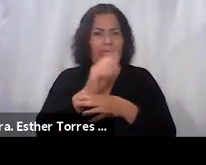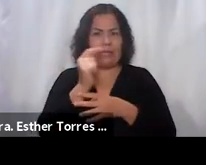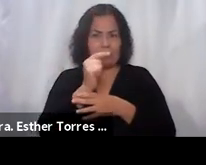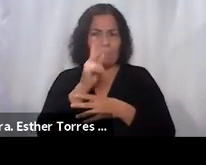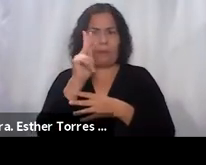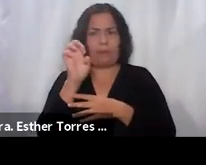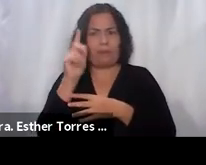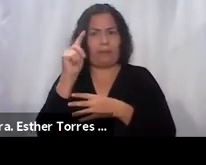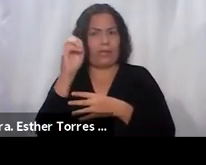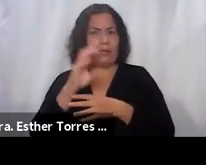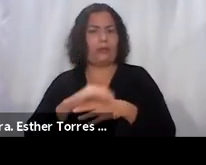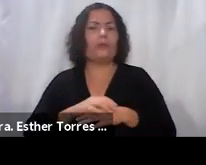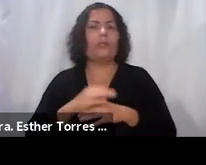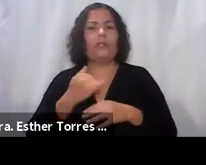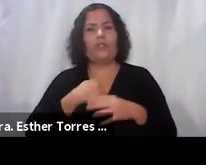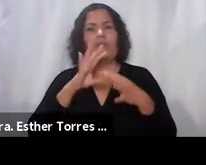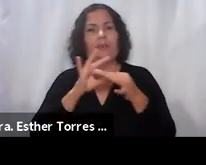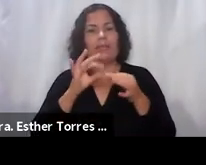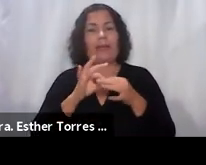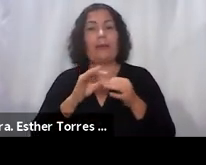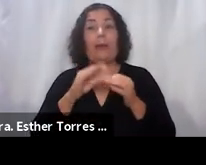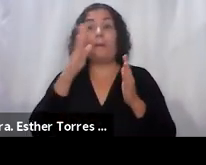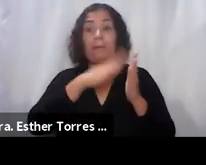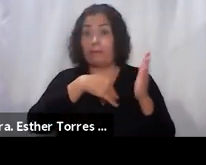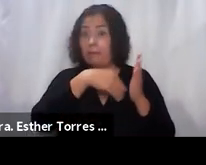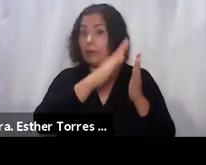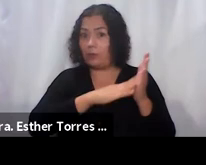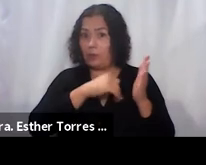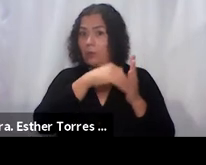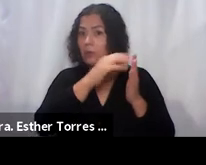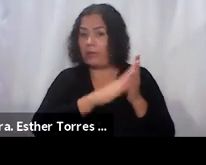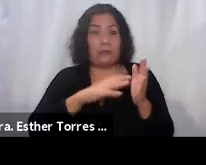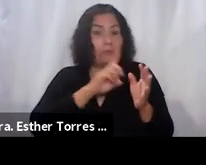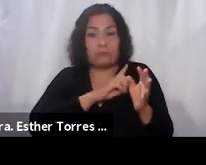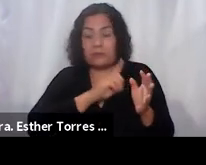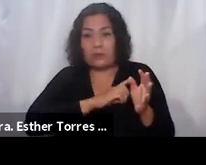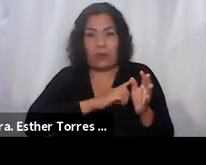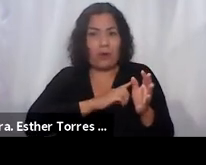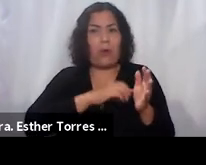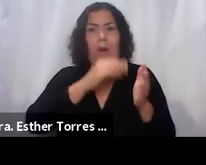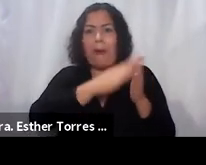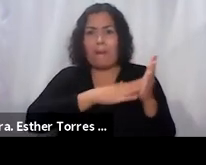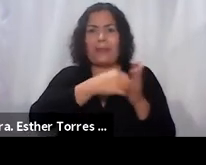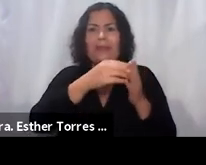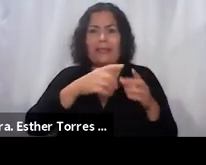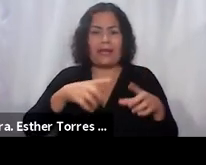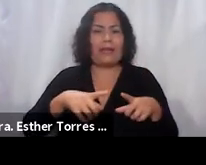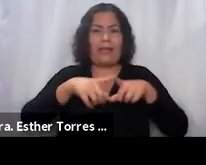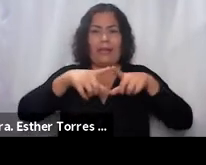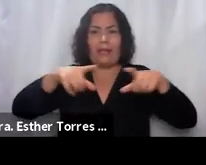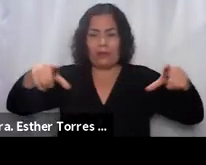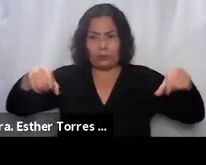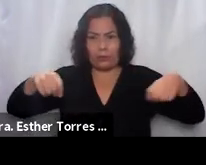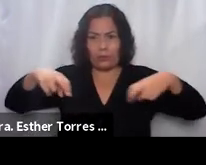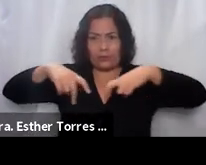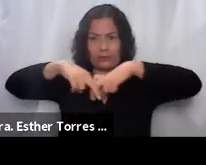decía, la pintura, ¿no? O sea, simplemente marcar el cruce peatonal, ¿no? Para